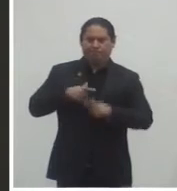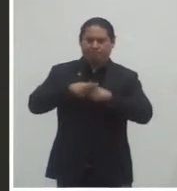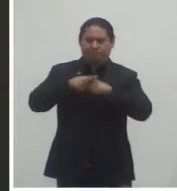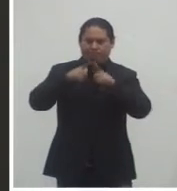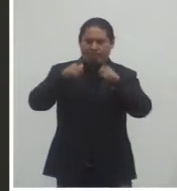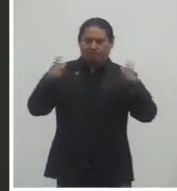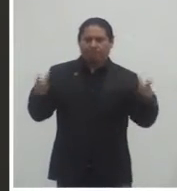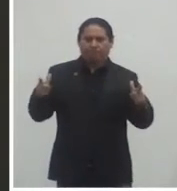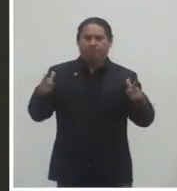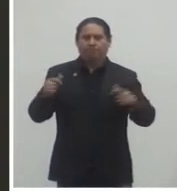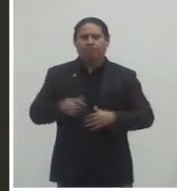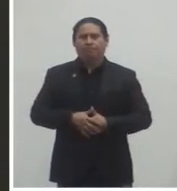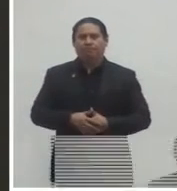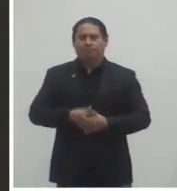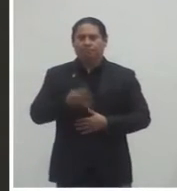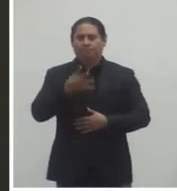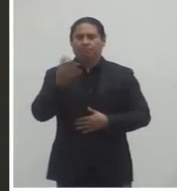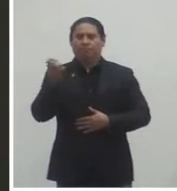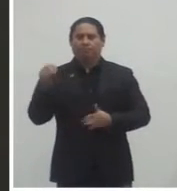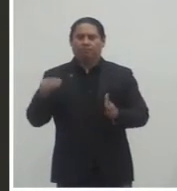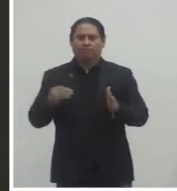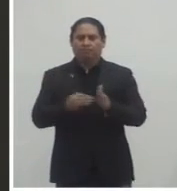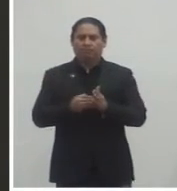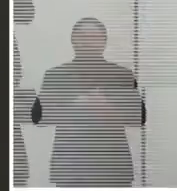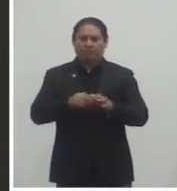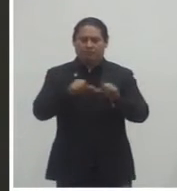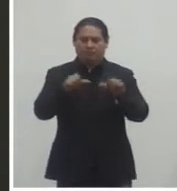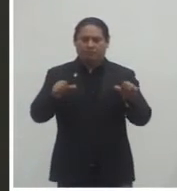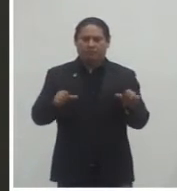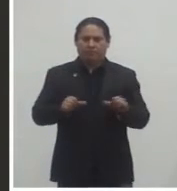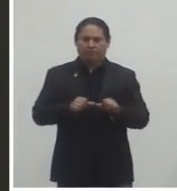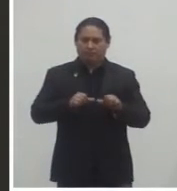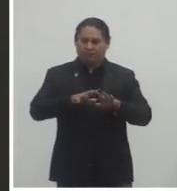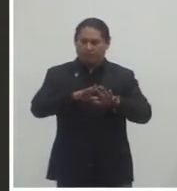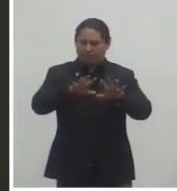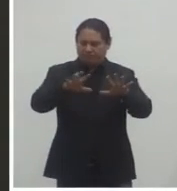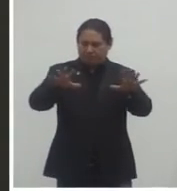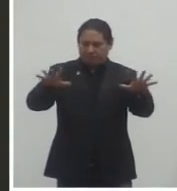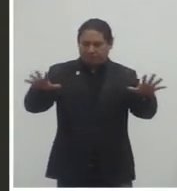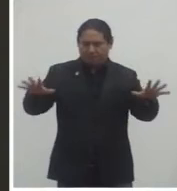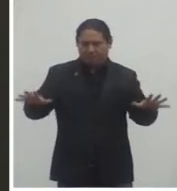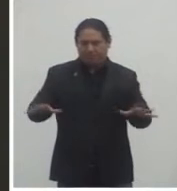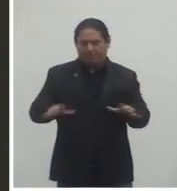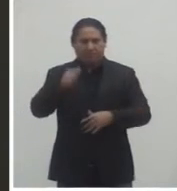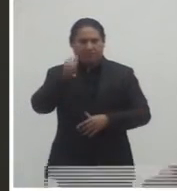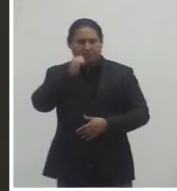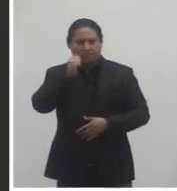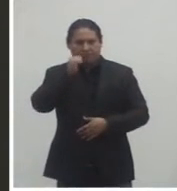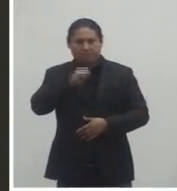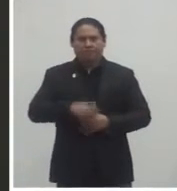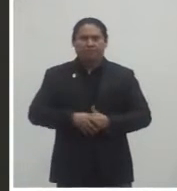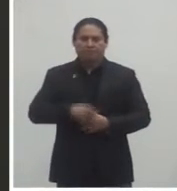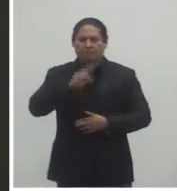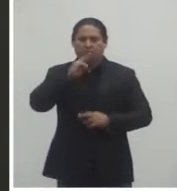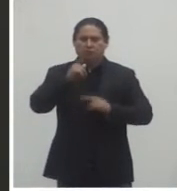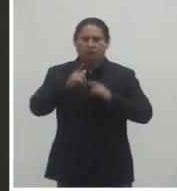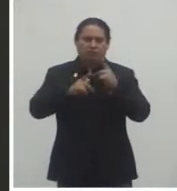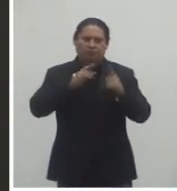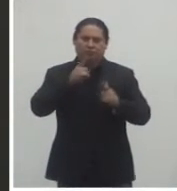mayores, más de 400 mil hectáreas de tierras ribereñas, las que ciertamente eran las